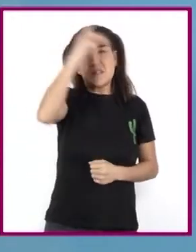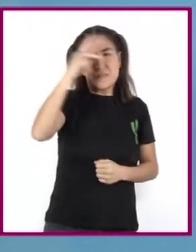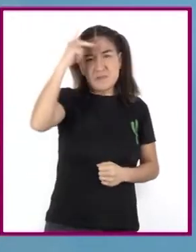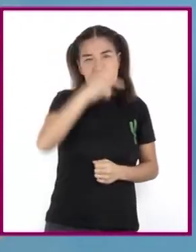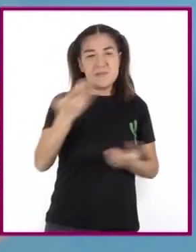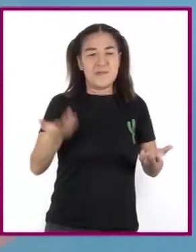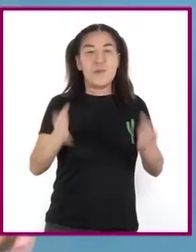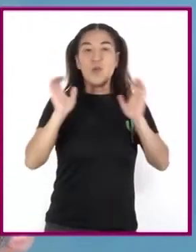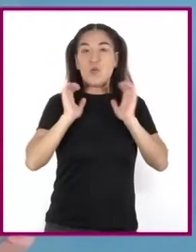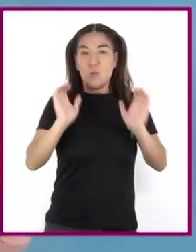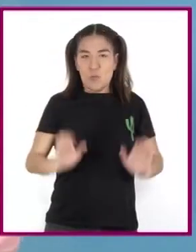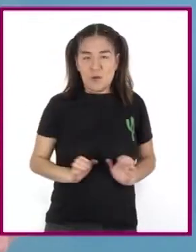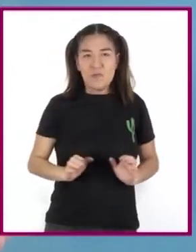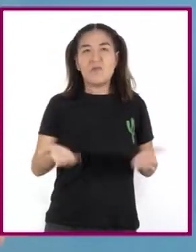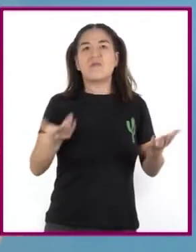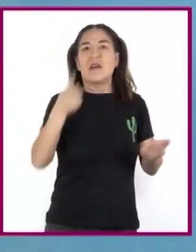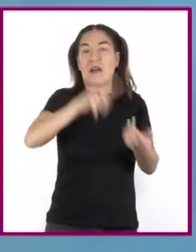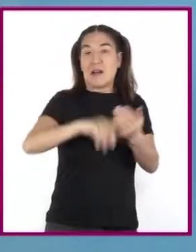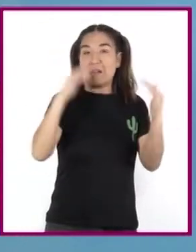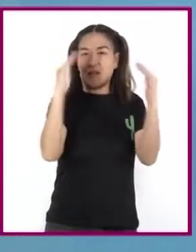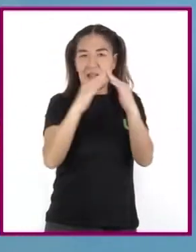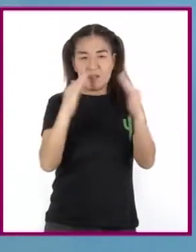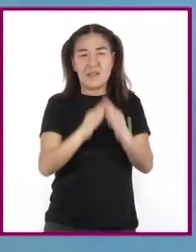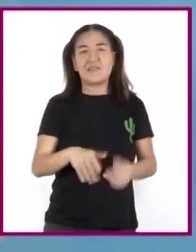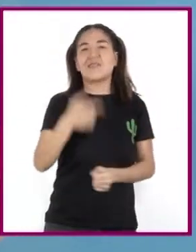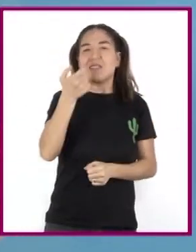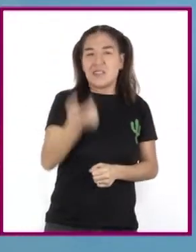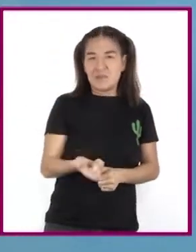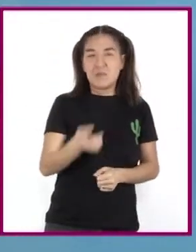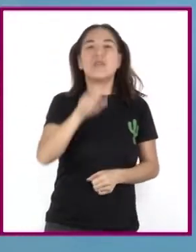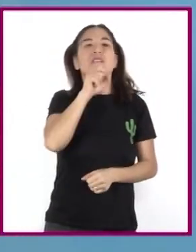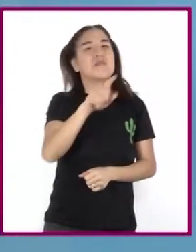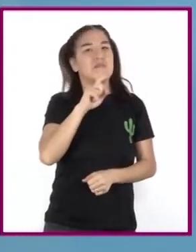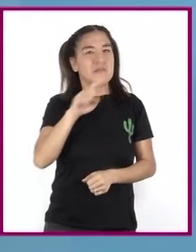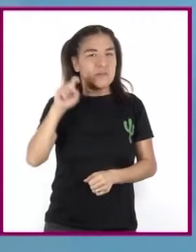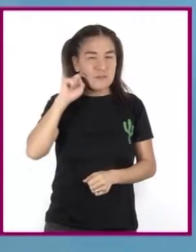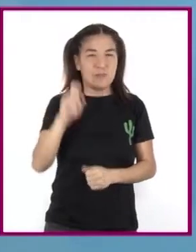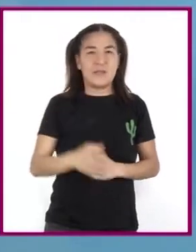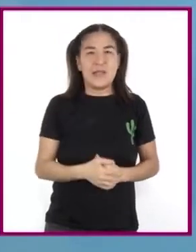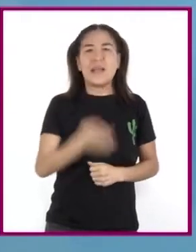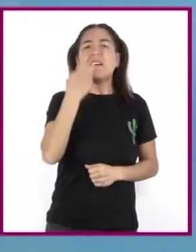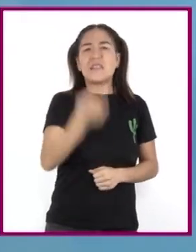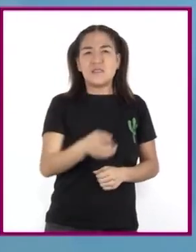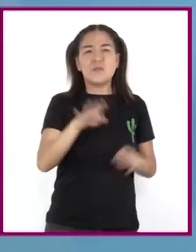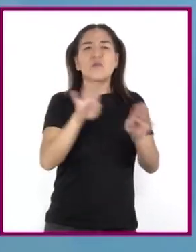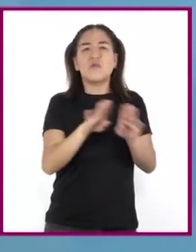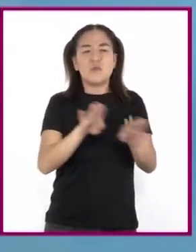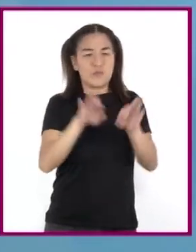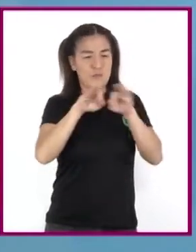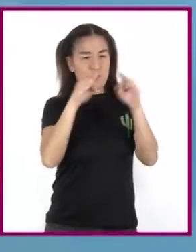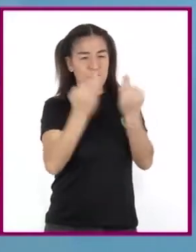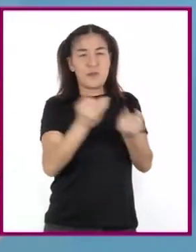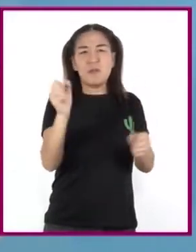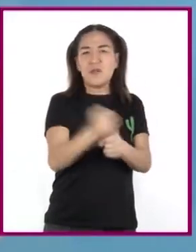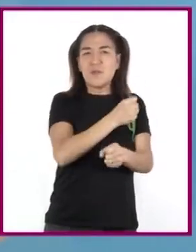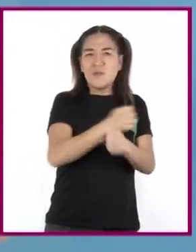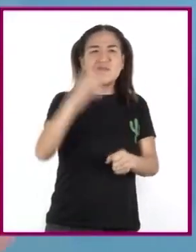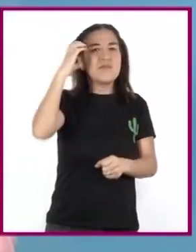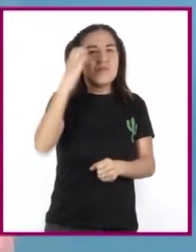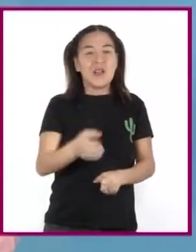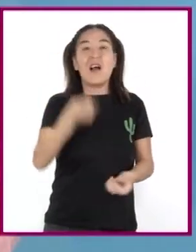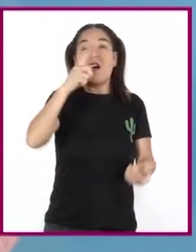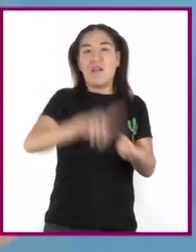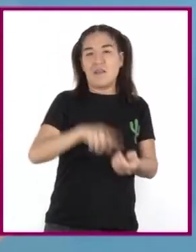física, patrimonial, económica y sexual. Estas formas de violencia se pueden presentar en